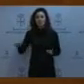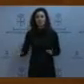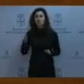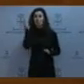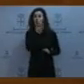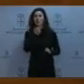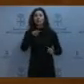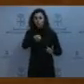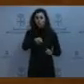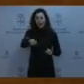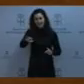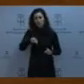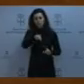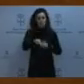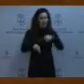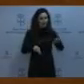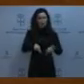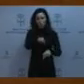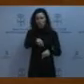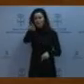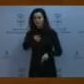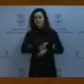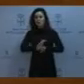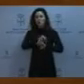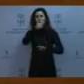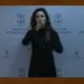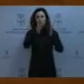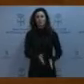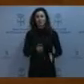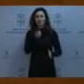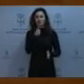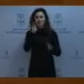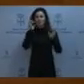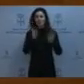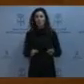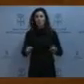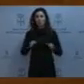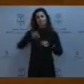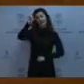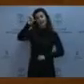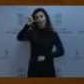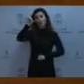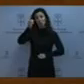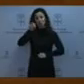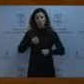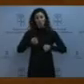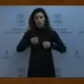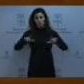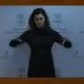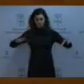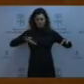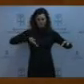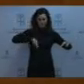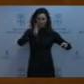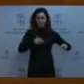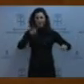colegio tienen que ir porque el consejero establece una línea en el callejero de Gijón. ¿Y sabe lo que me cuentan? Porque es que hay que hablar con la gente y